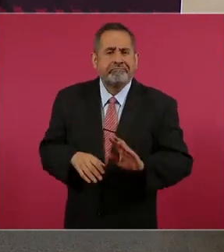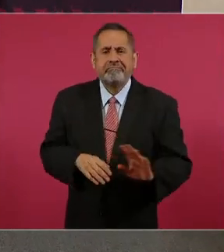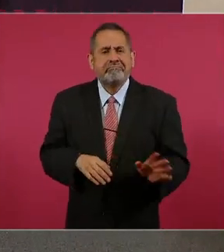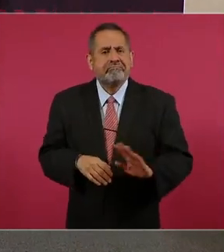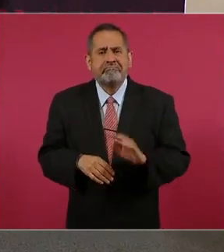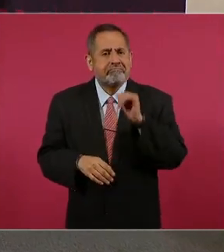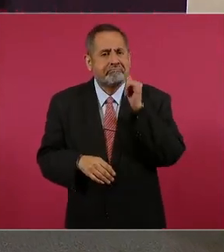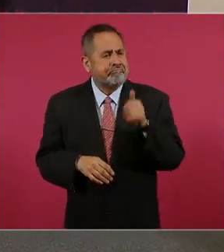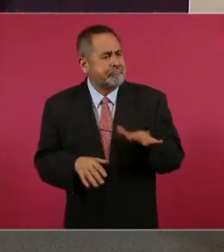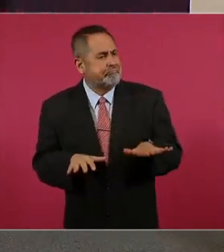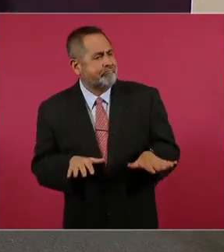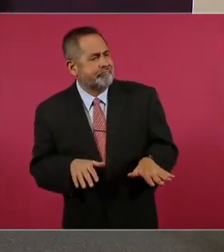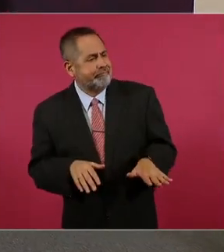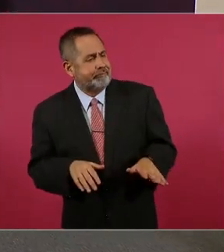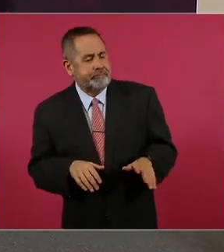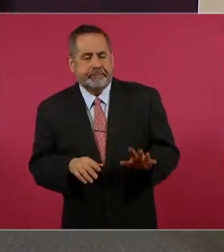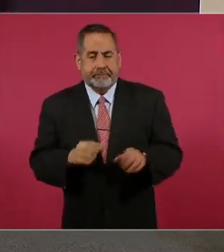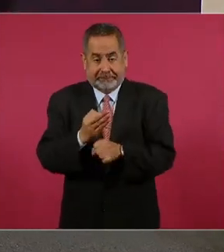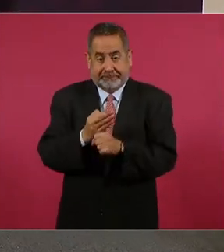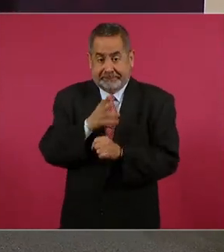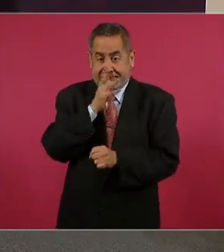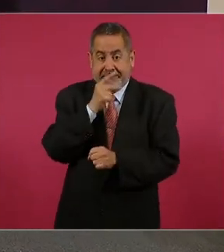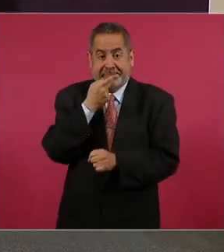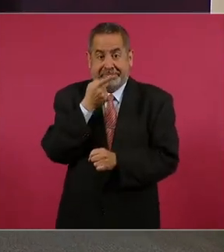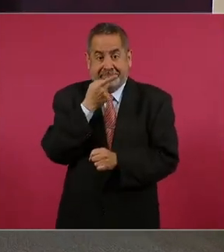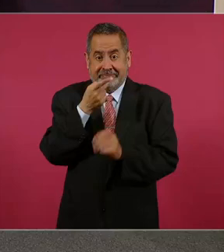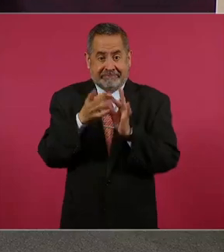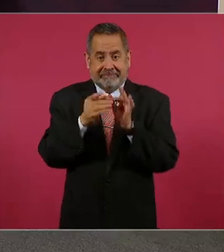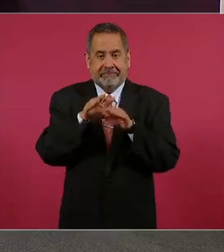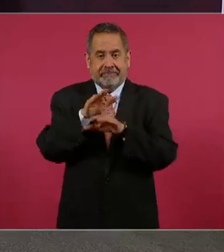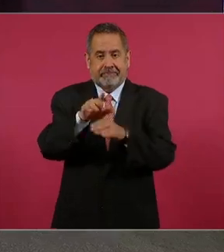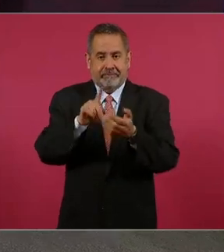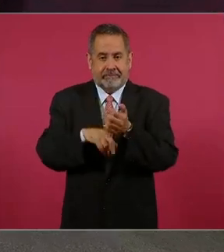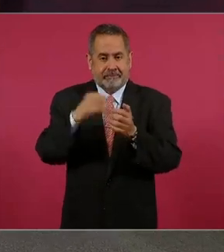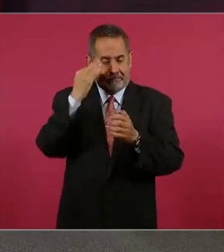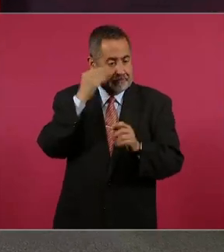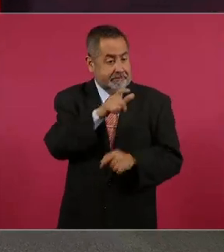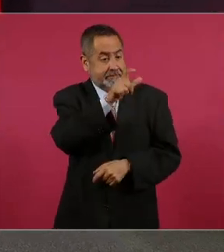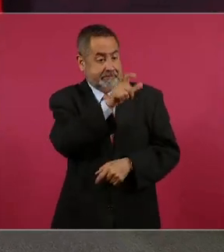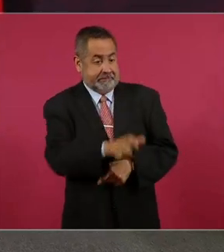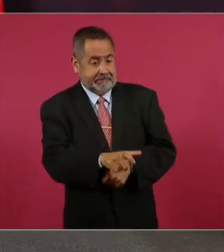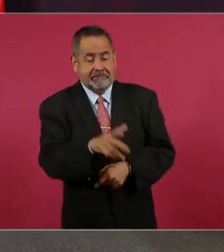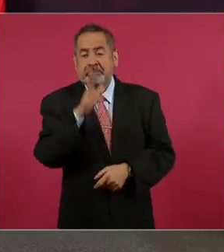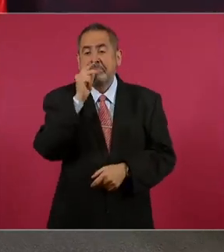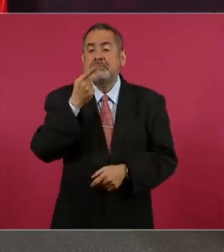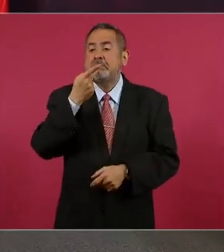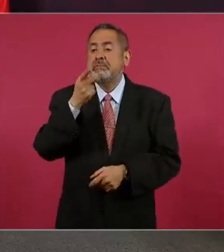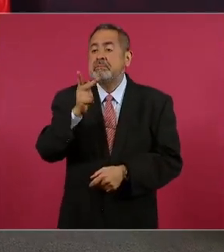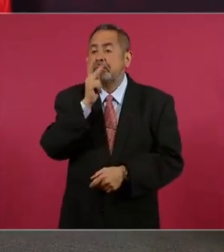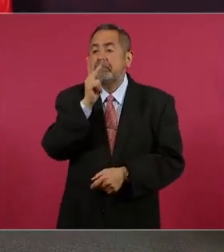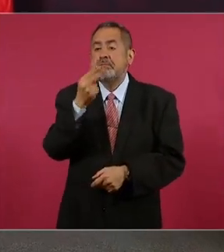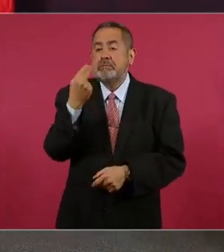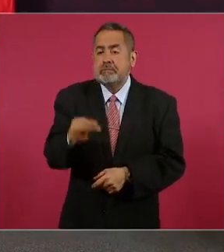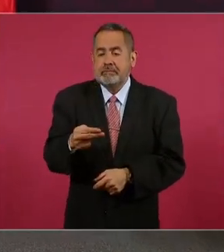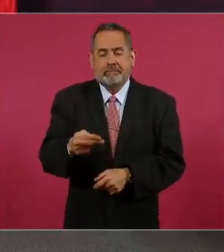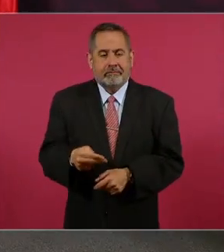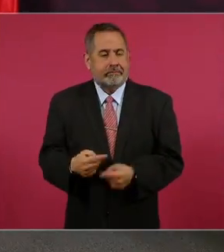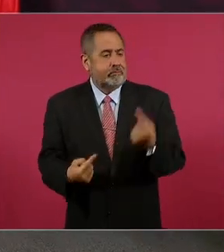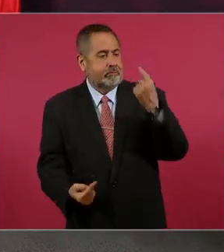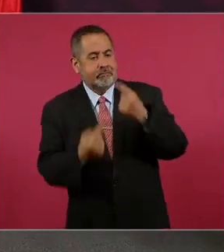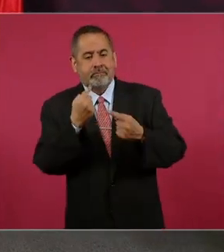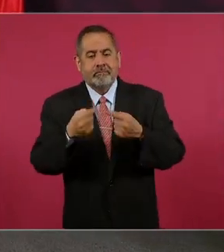Ya no puedo hablar de ciertos periodistas, los jueces me lo